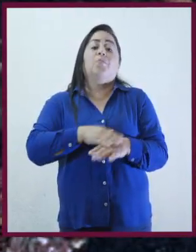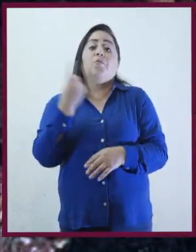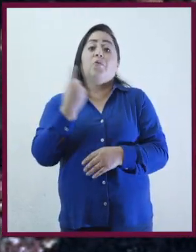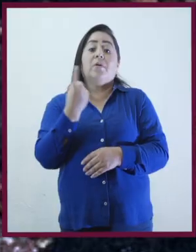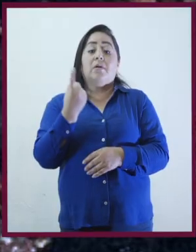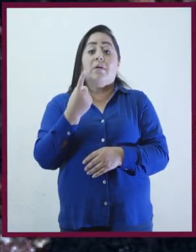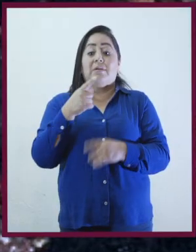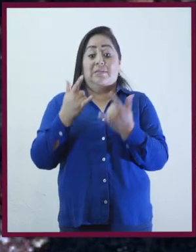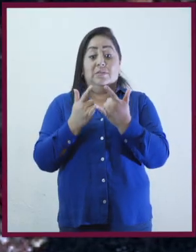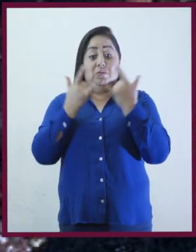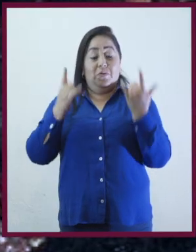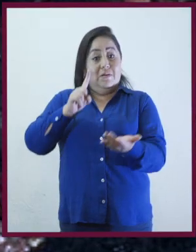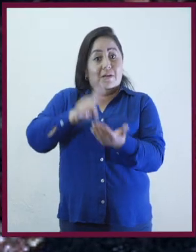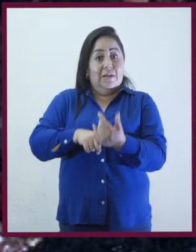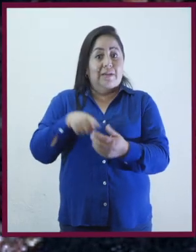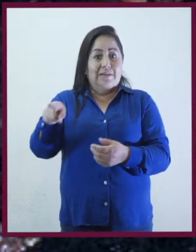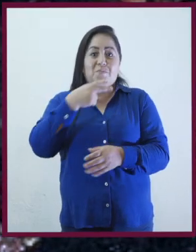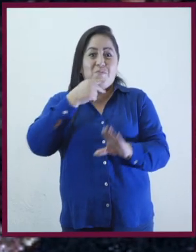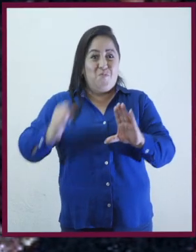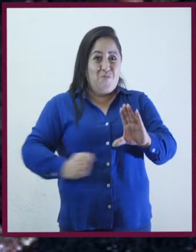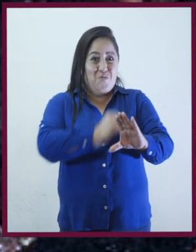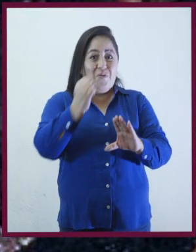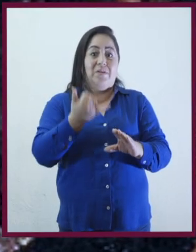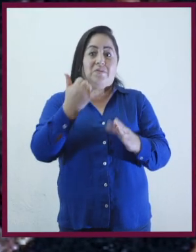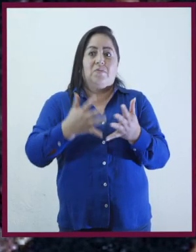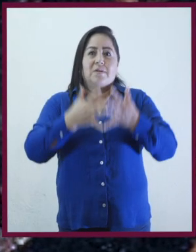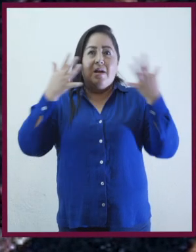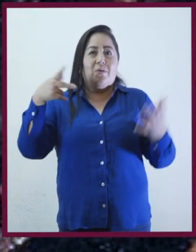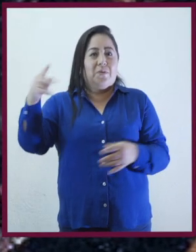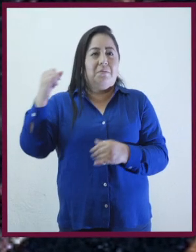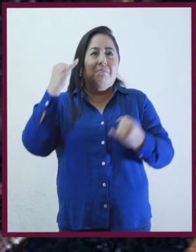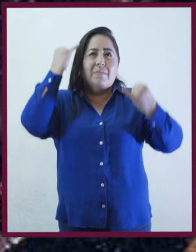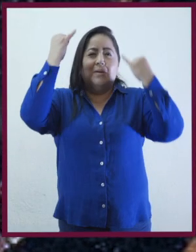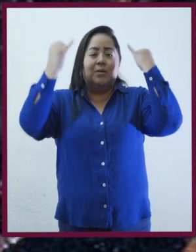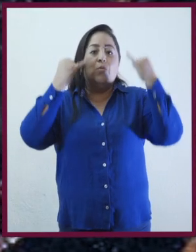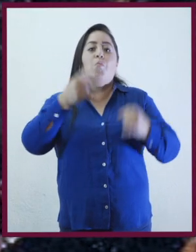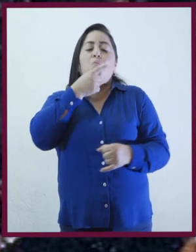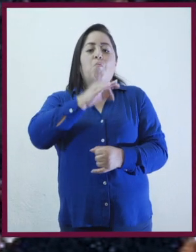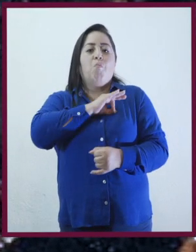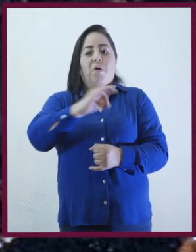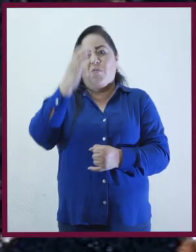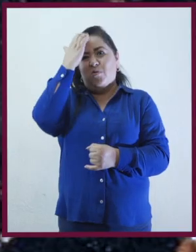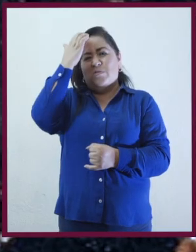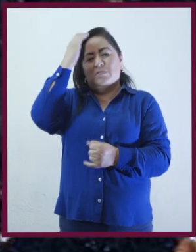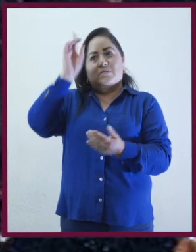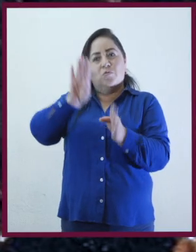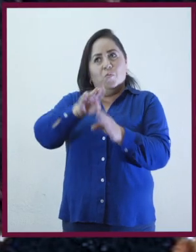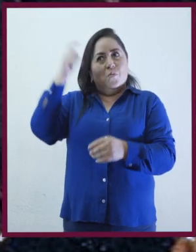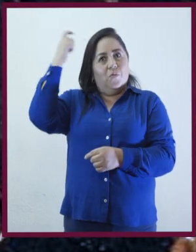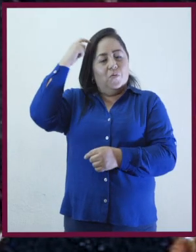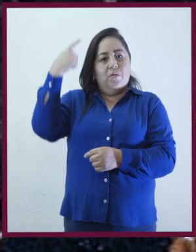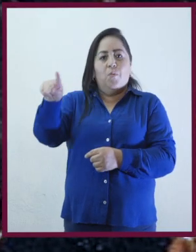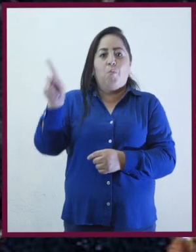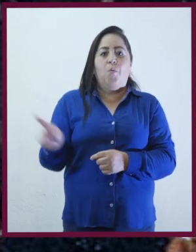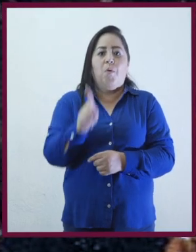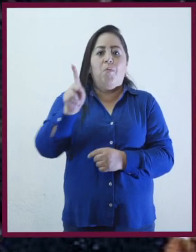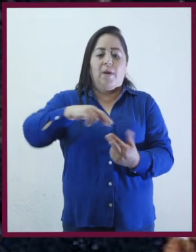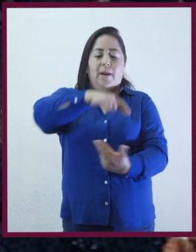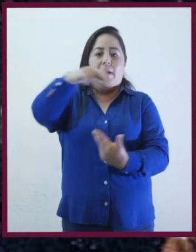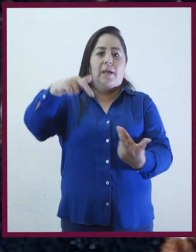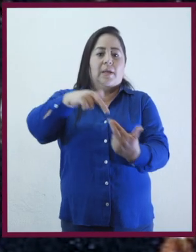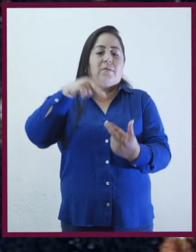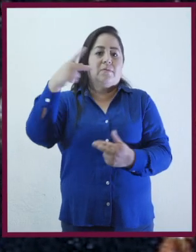por medio de la historia de este molinero y su gran imaginación, podíamos conocer la mentalidad de los pueblos de la región